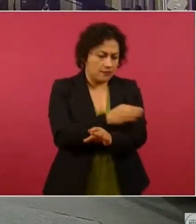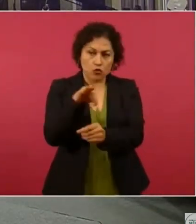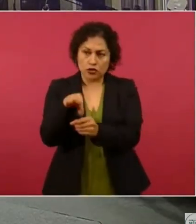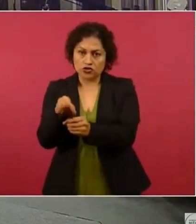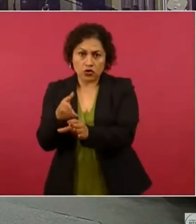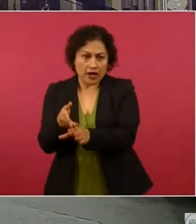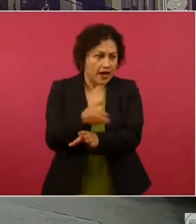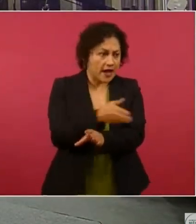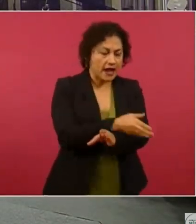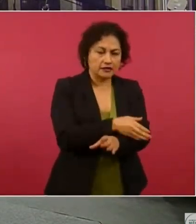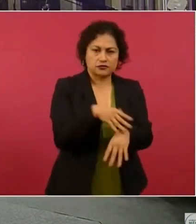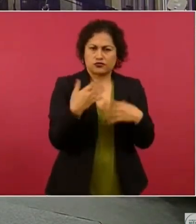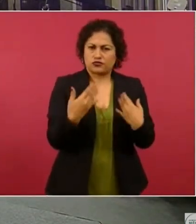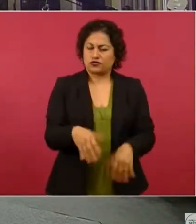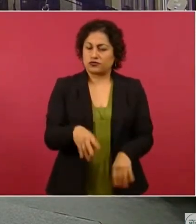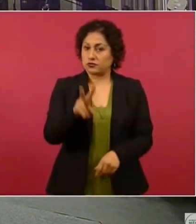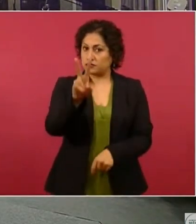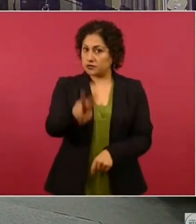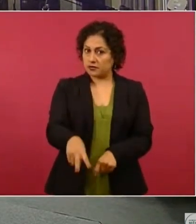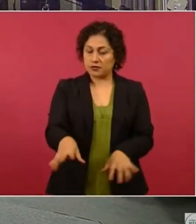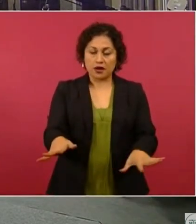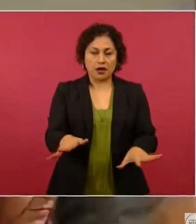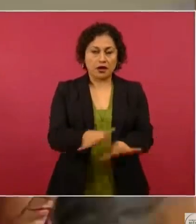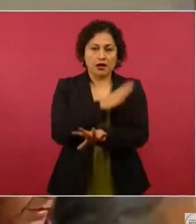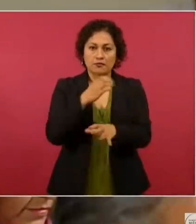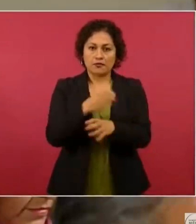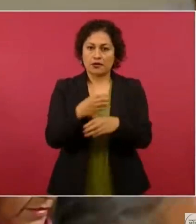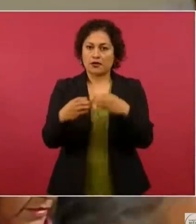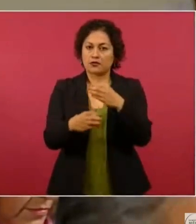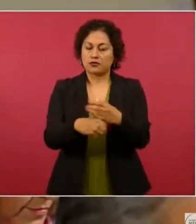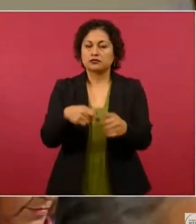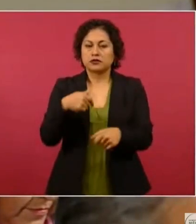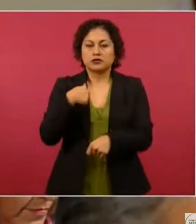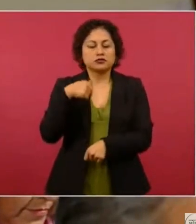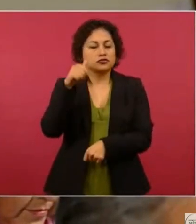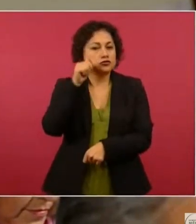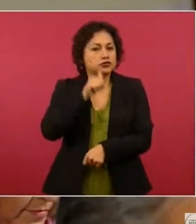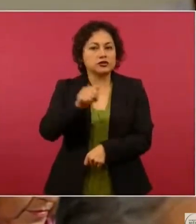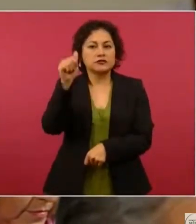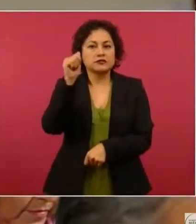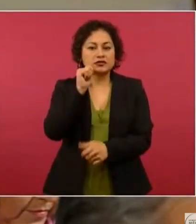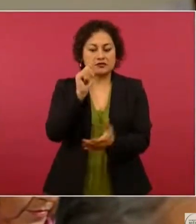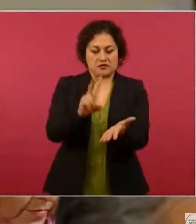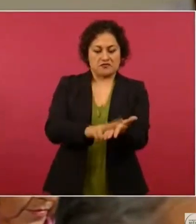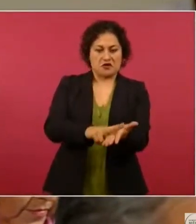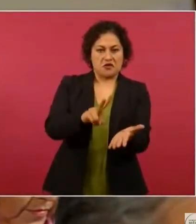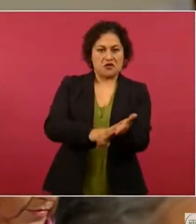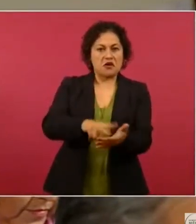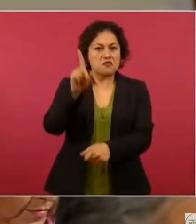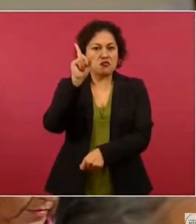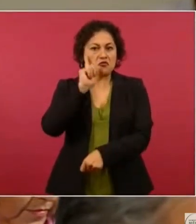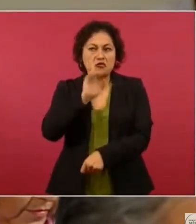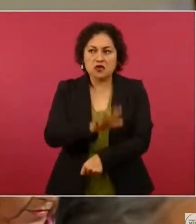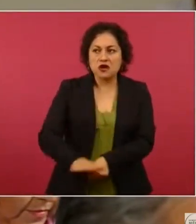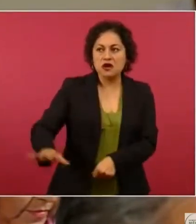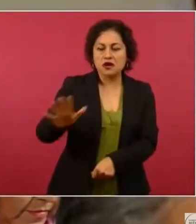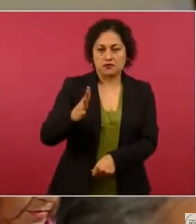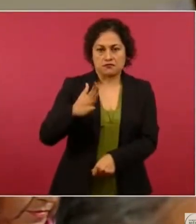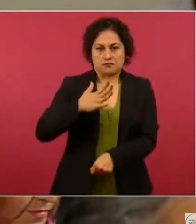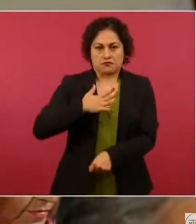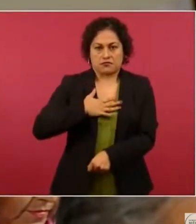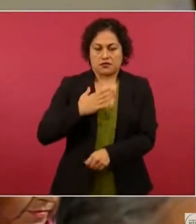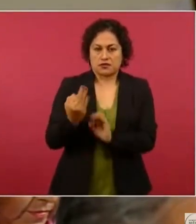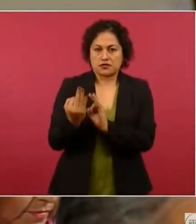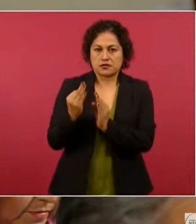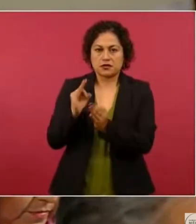Han cambiado mucho las cosas, he valorado mucho el papel de la mujer, trato de desarrollar el pensamiento crítico en las mujeres que me rodean. Vivo